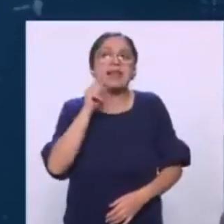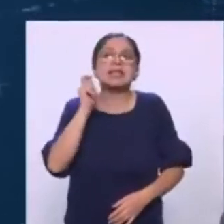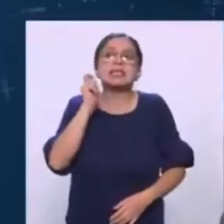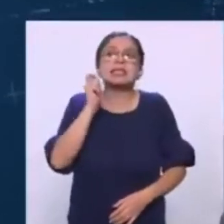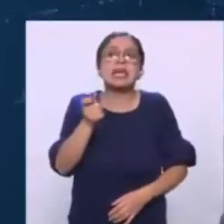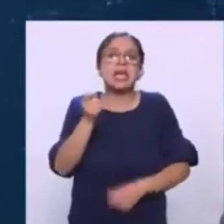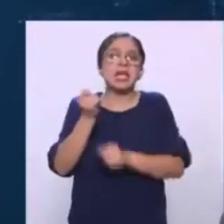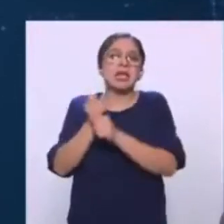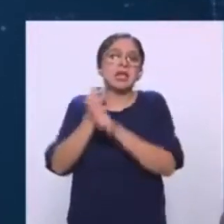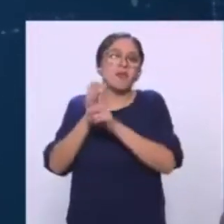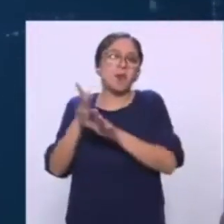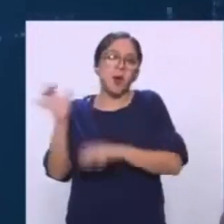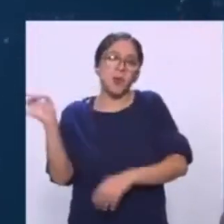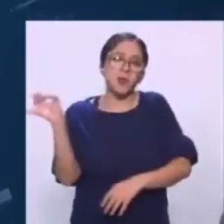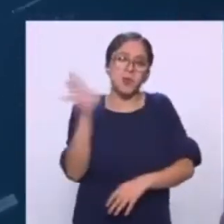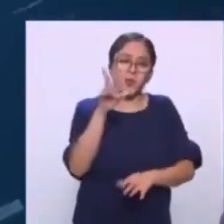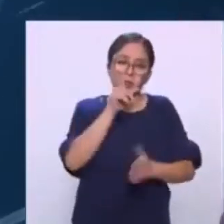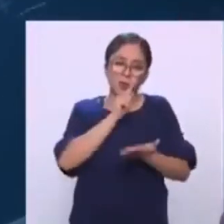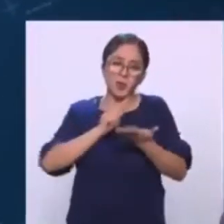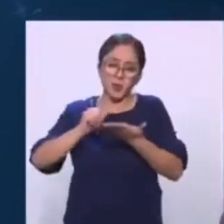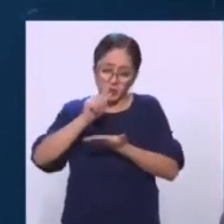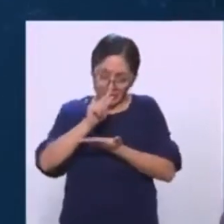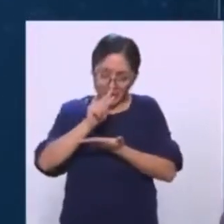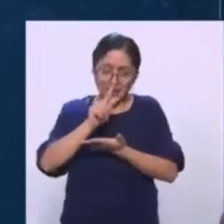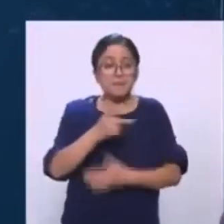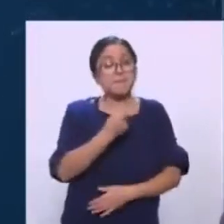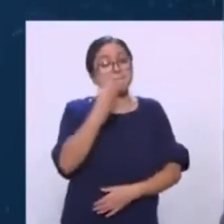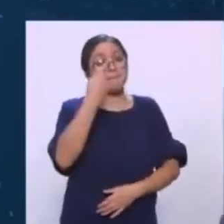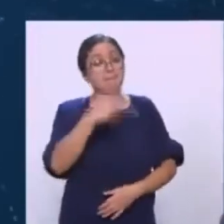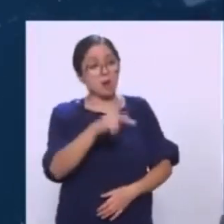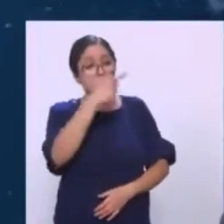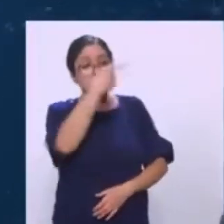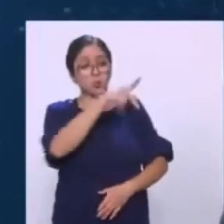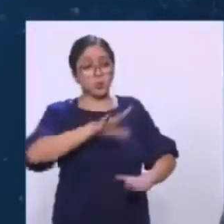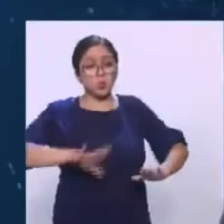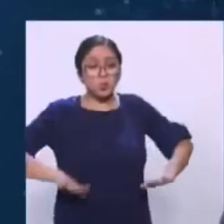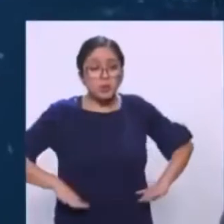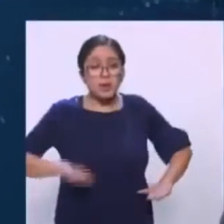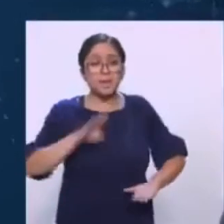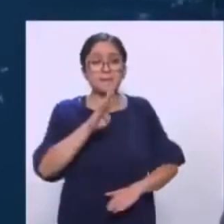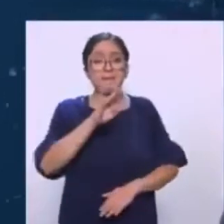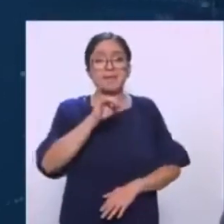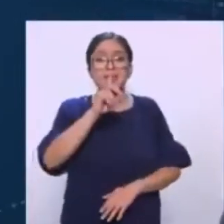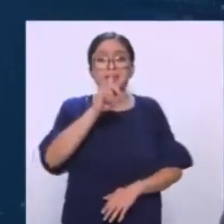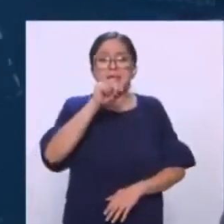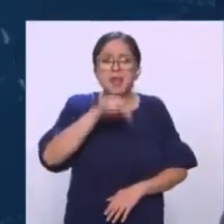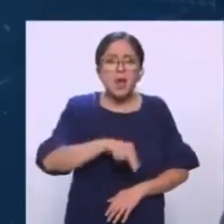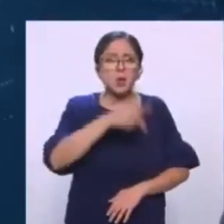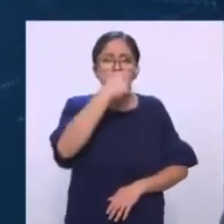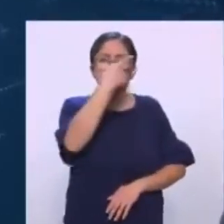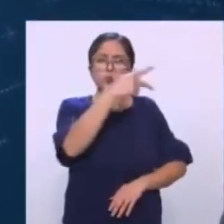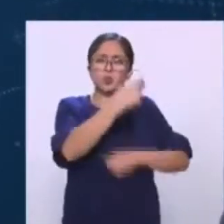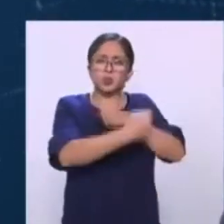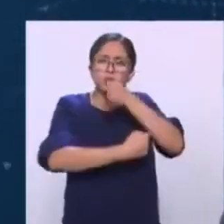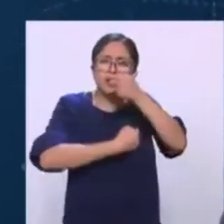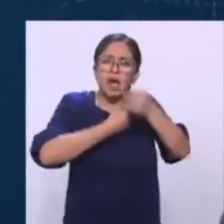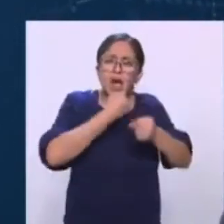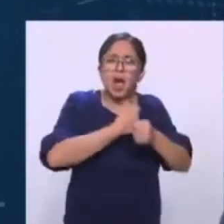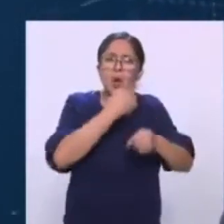En cambio, el señor Biden, pues me parece a mí que por su trayectoria, es un político muy tradicional,